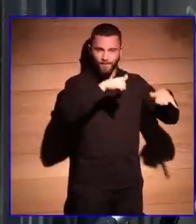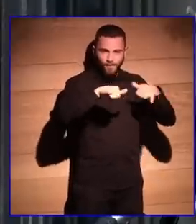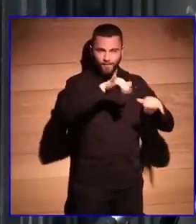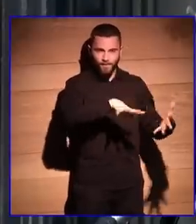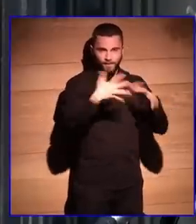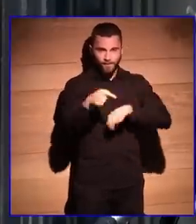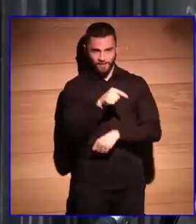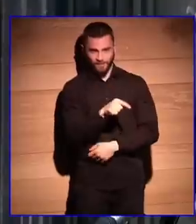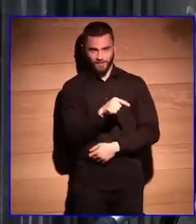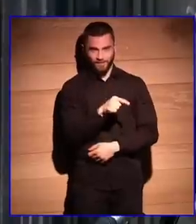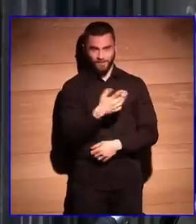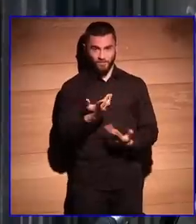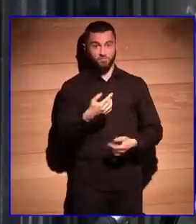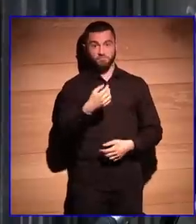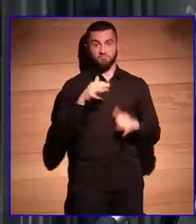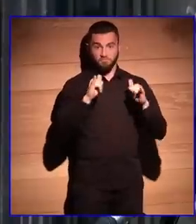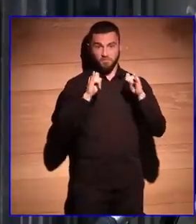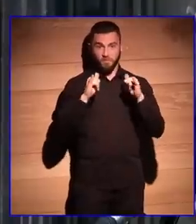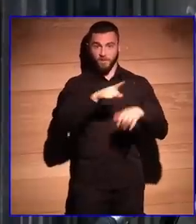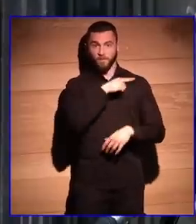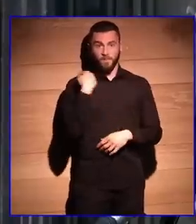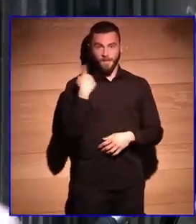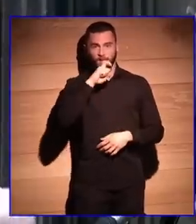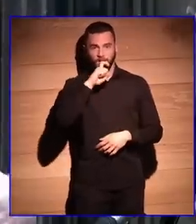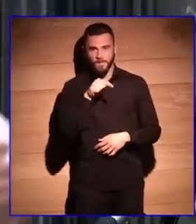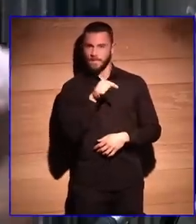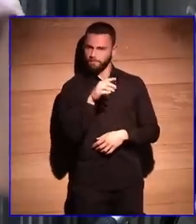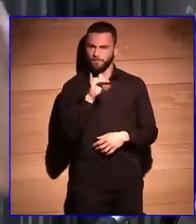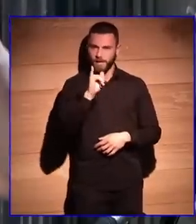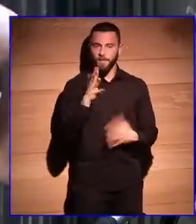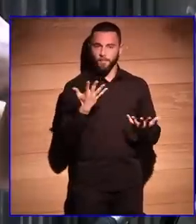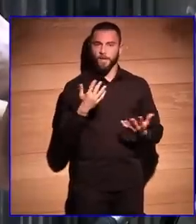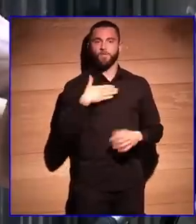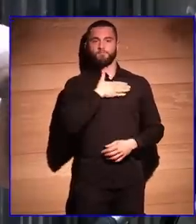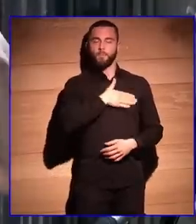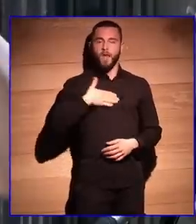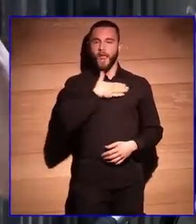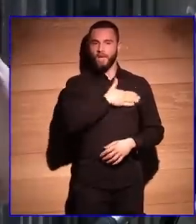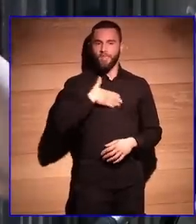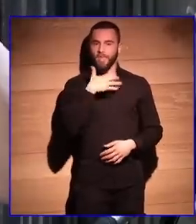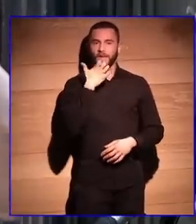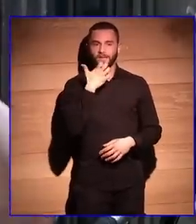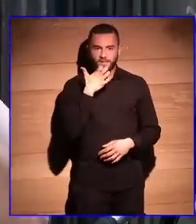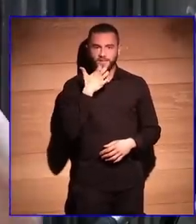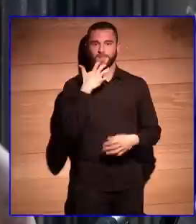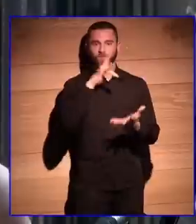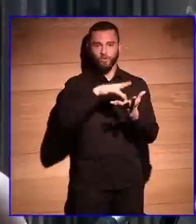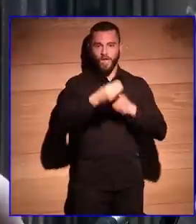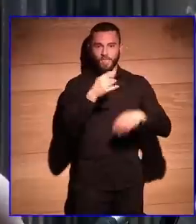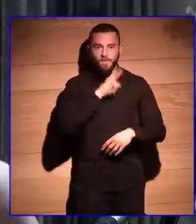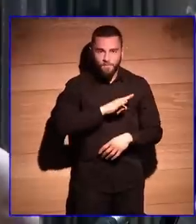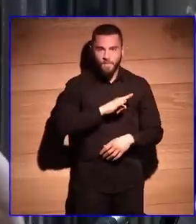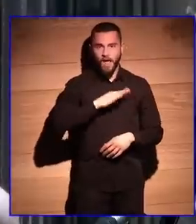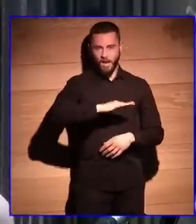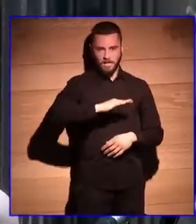guay. El pecado de la envidia está ahí, está presente, pero el auténtico placer que supone ejercer ese mal de una forma